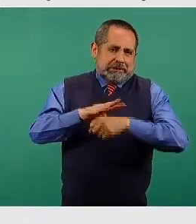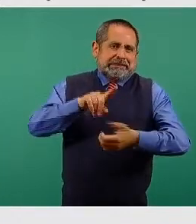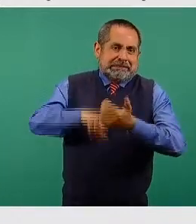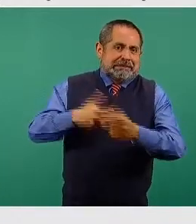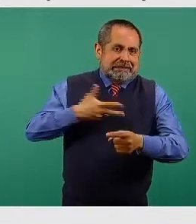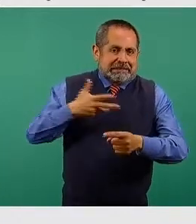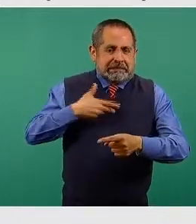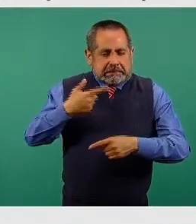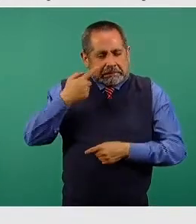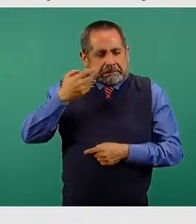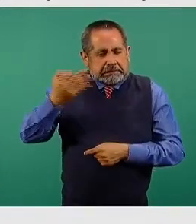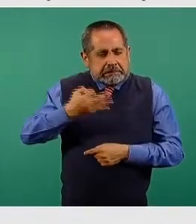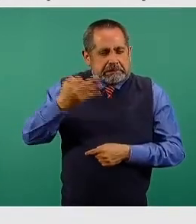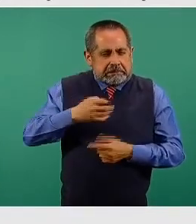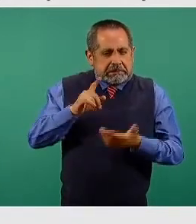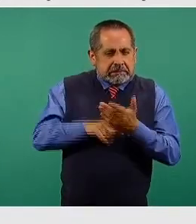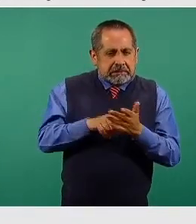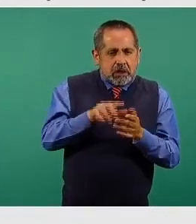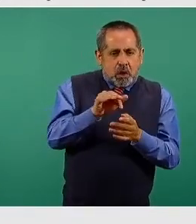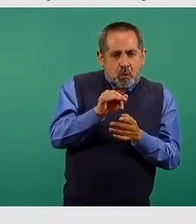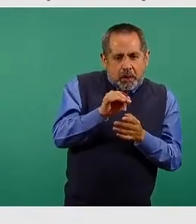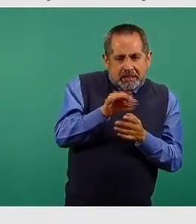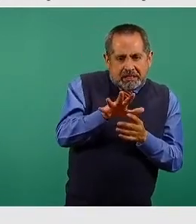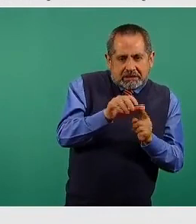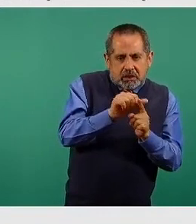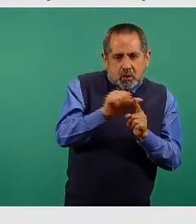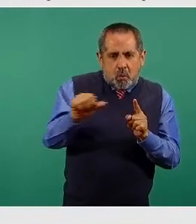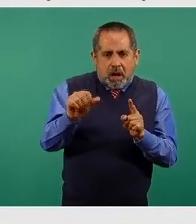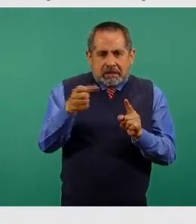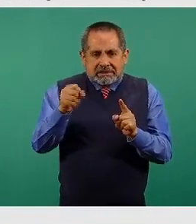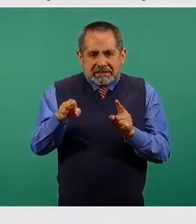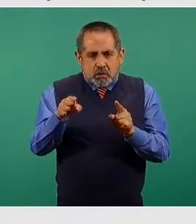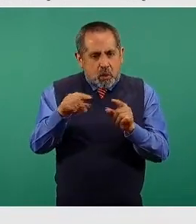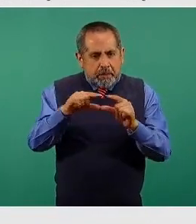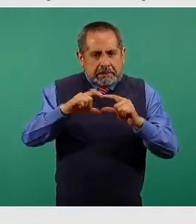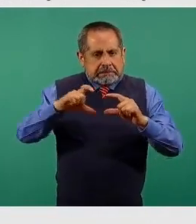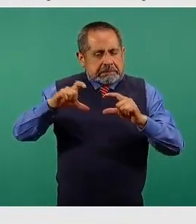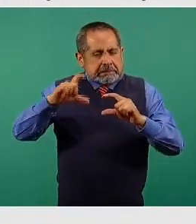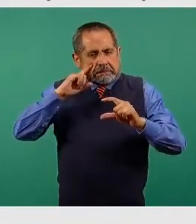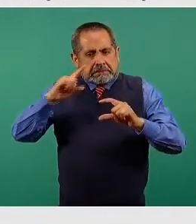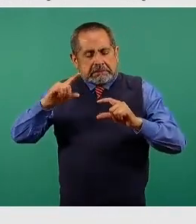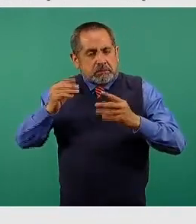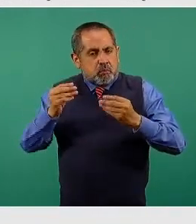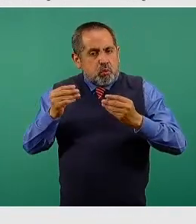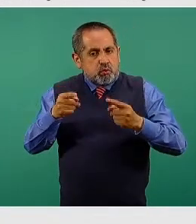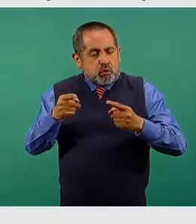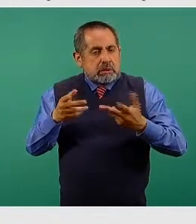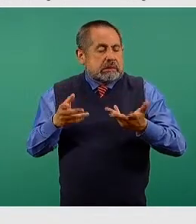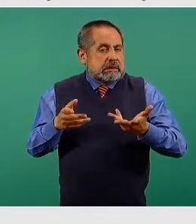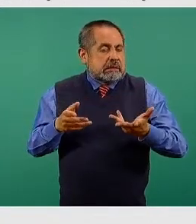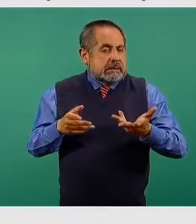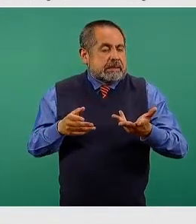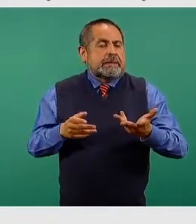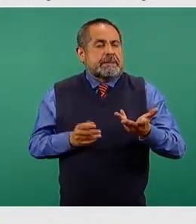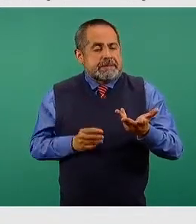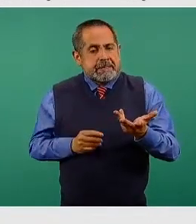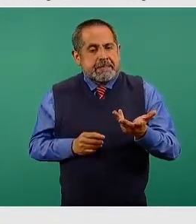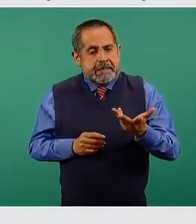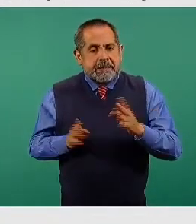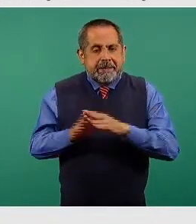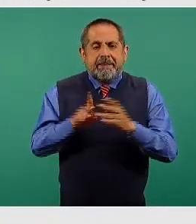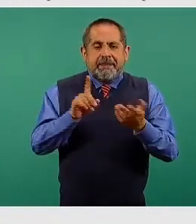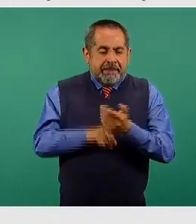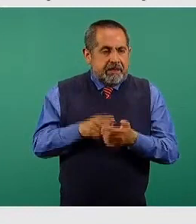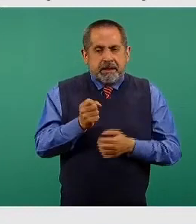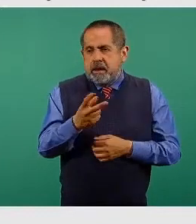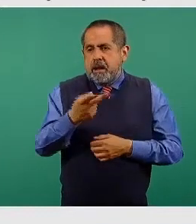COVID-19 en esta pandemia y en esta epidemia en nuestro país. Y esto habla de la clase